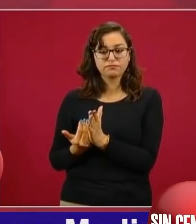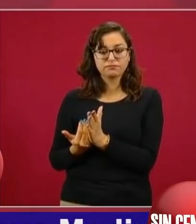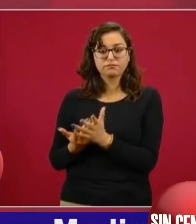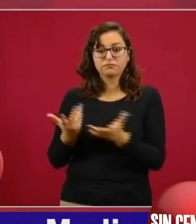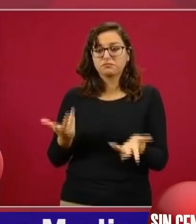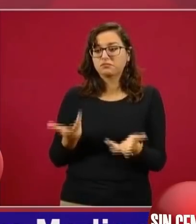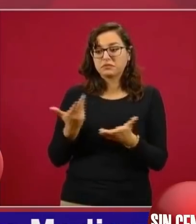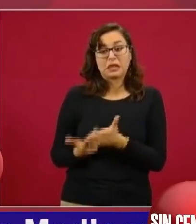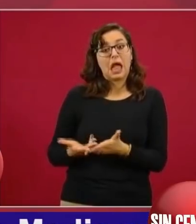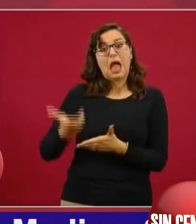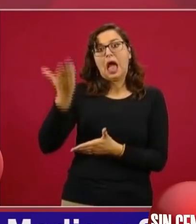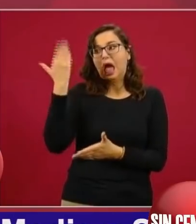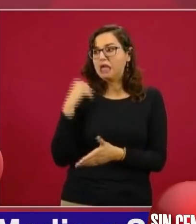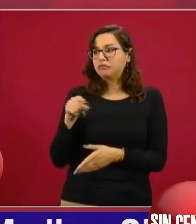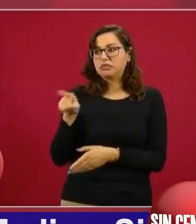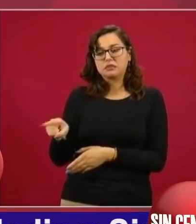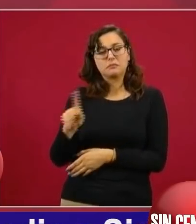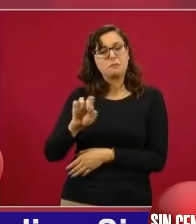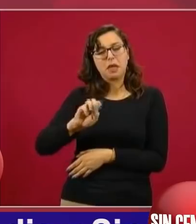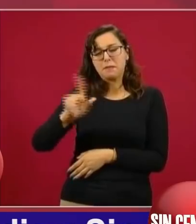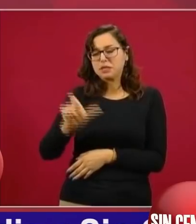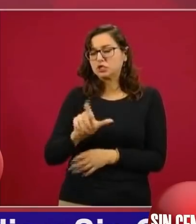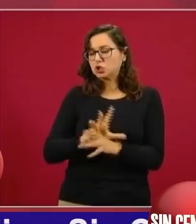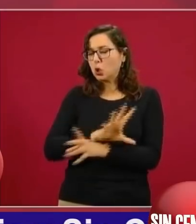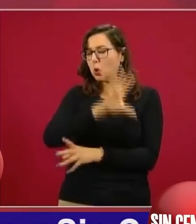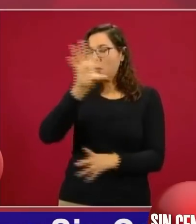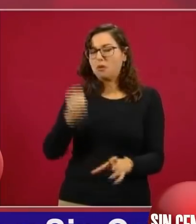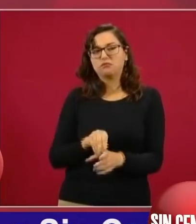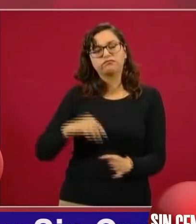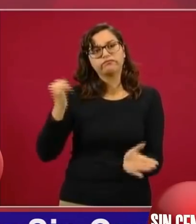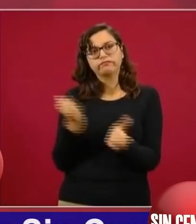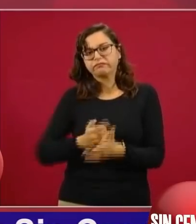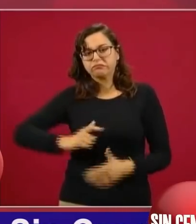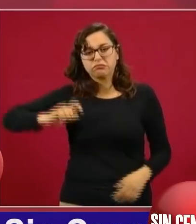se le quitaba todo a Pemex y se decía